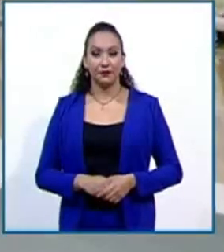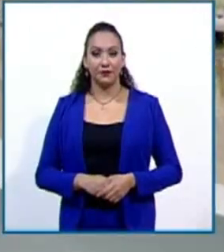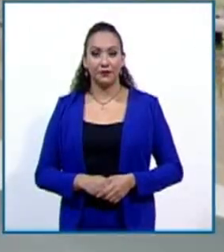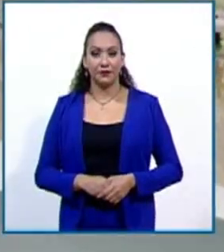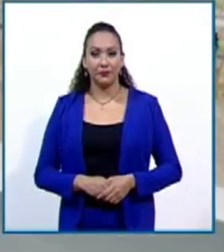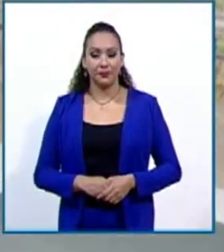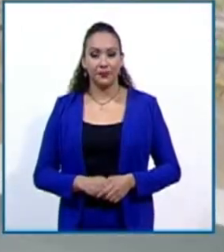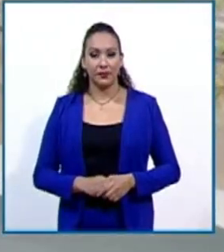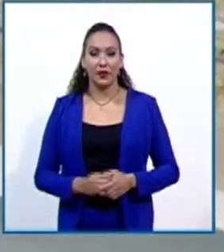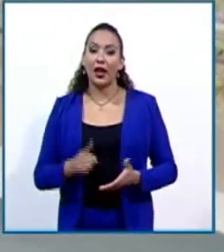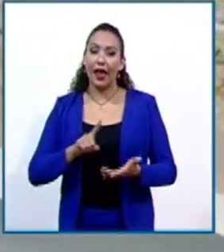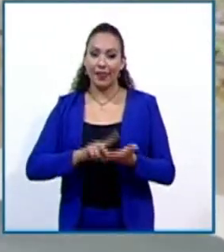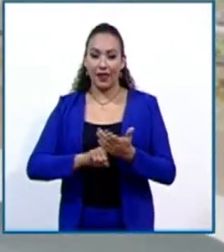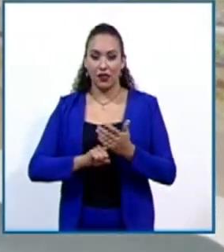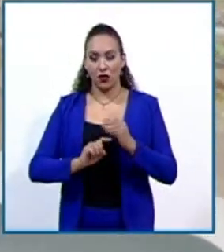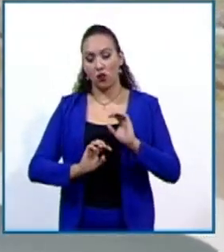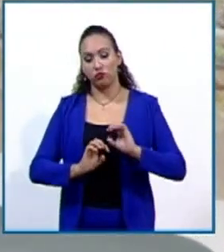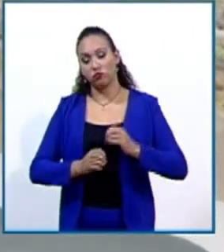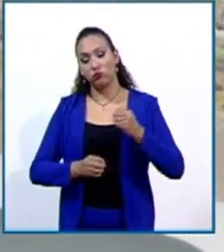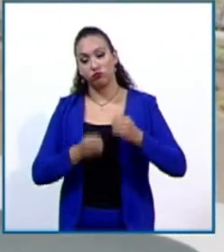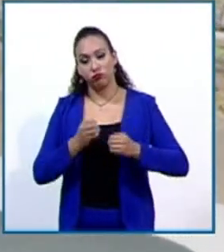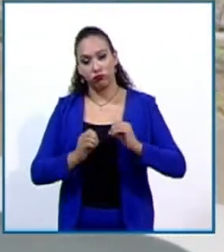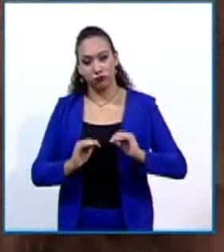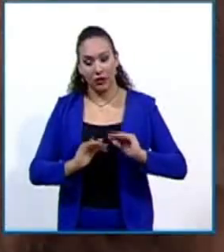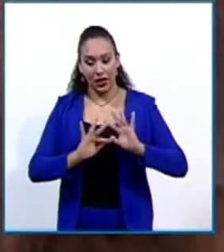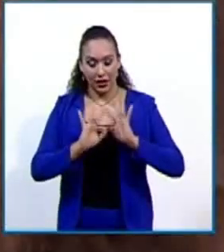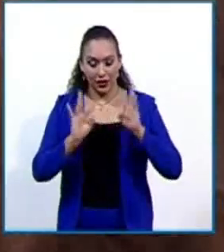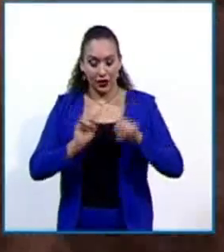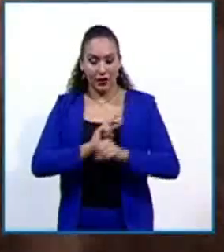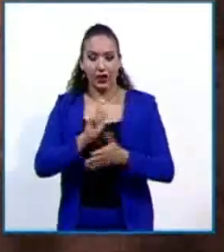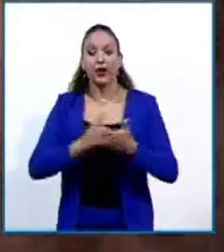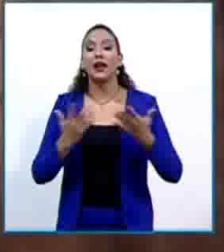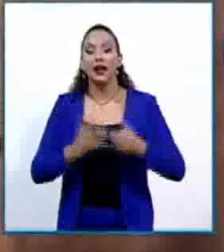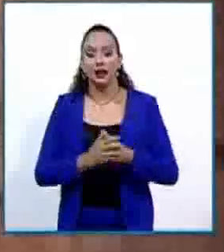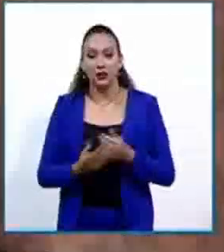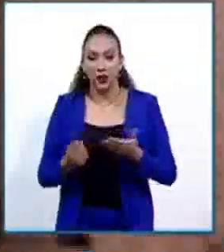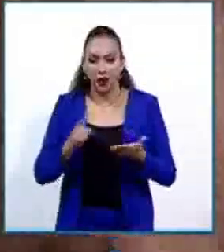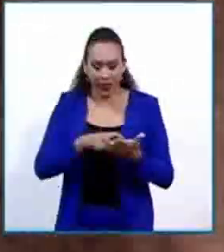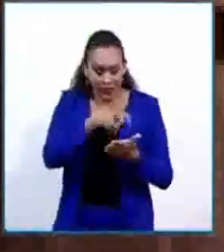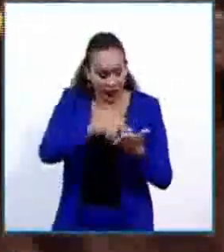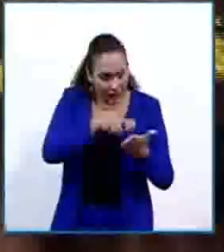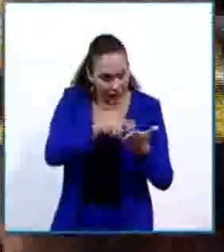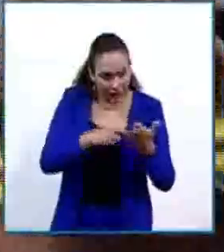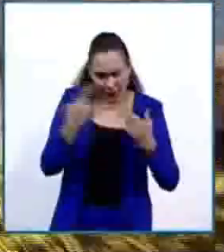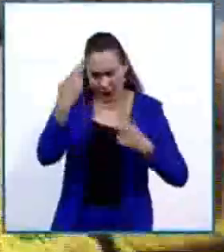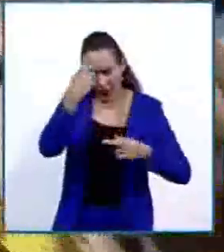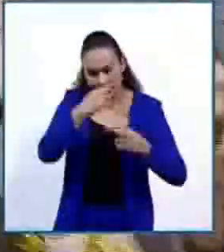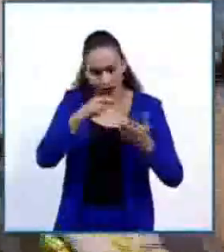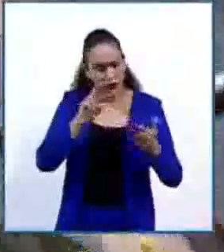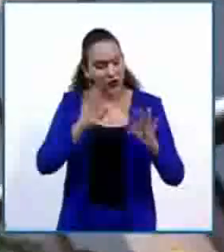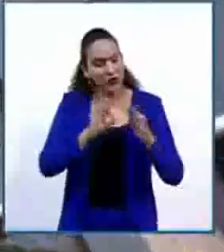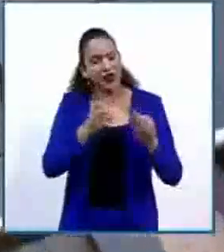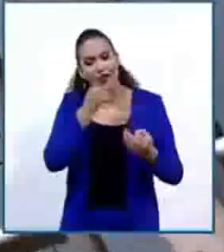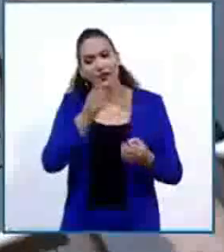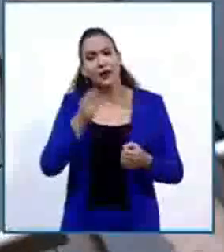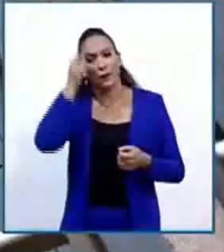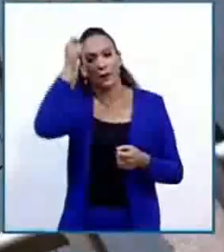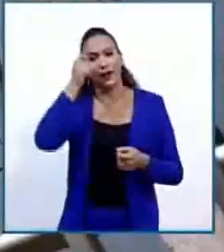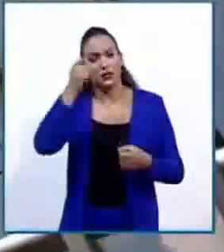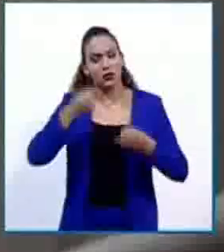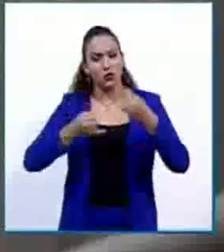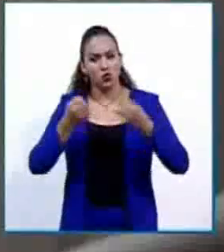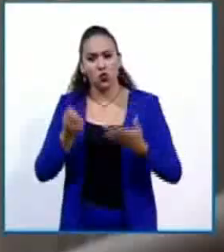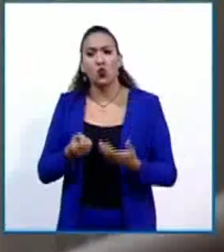El Pleno del Consejo de la Judicatura Federal modificó el acuerdo que regula las pensiones complementarias de las personas juzgadoras con el